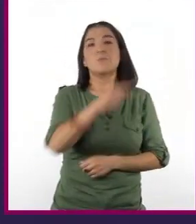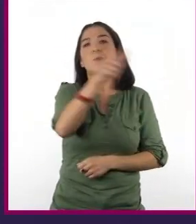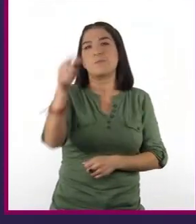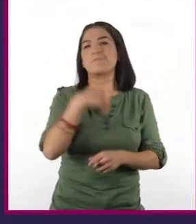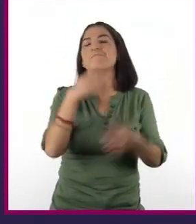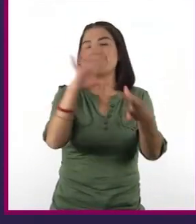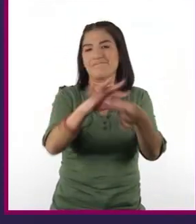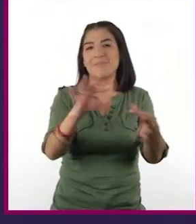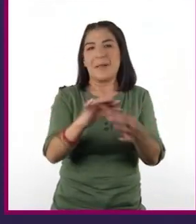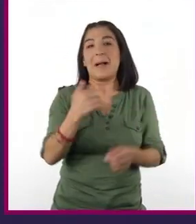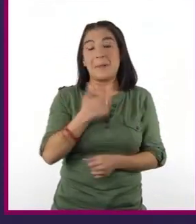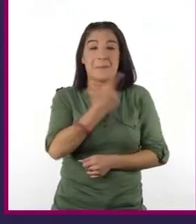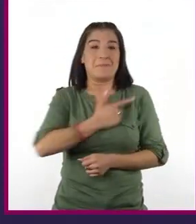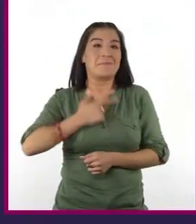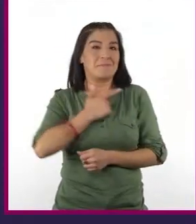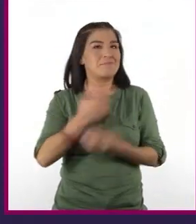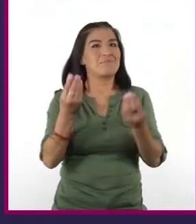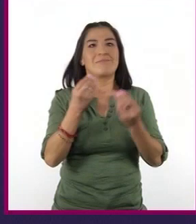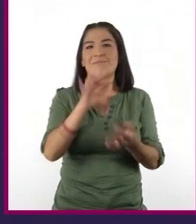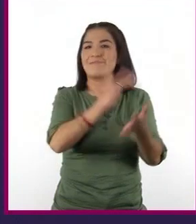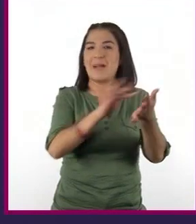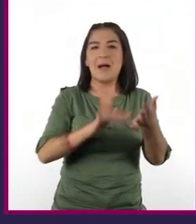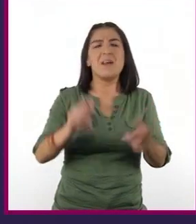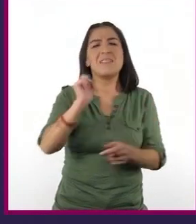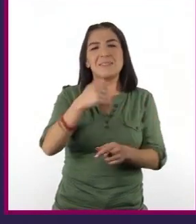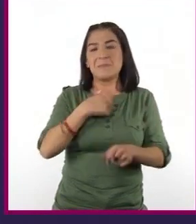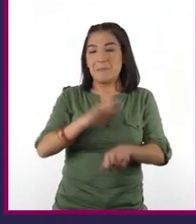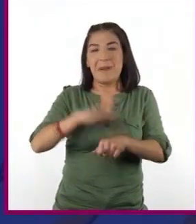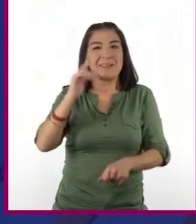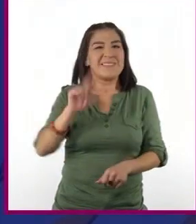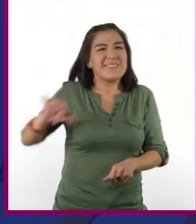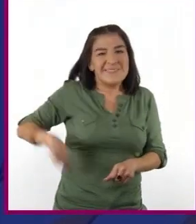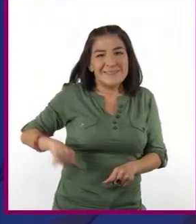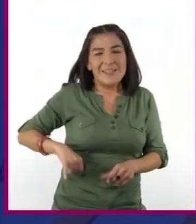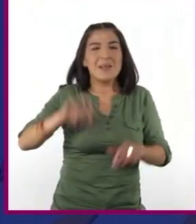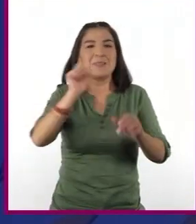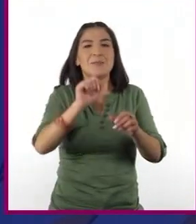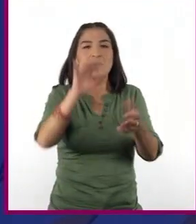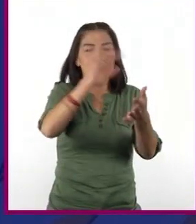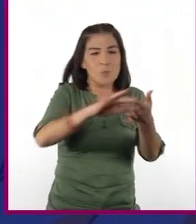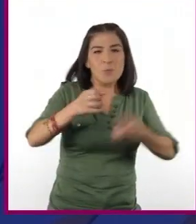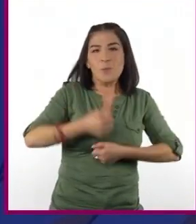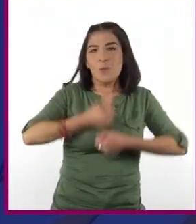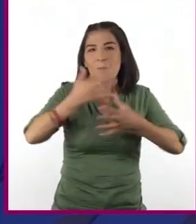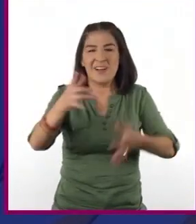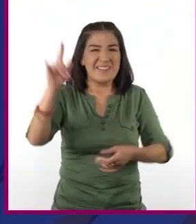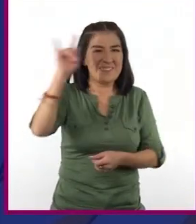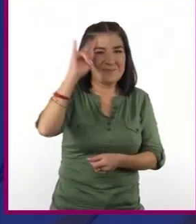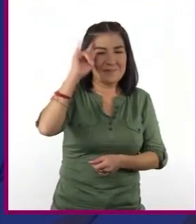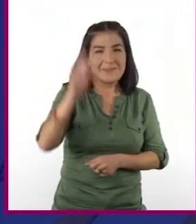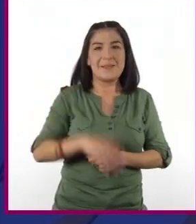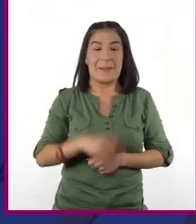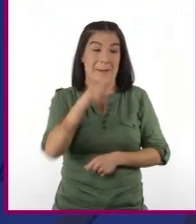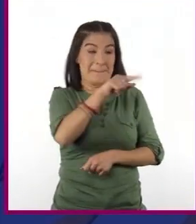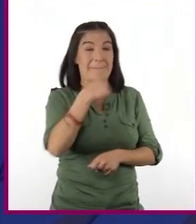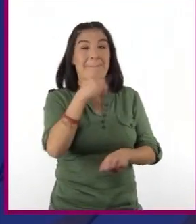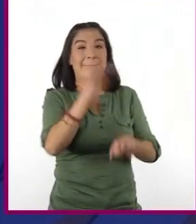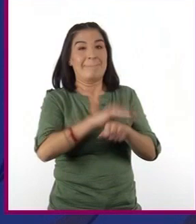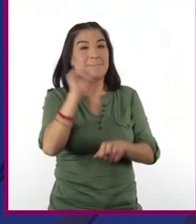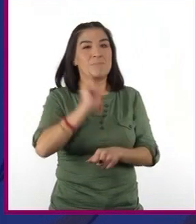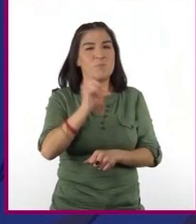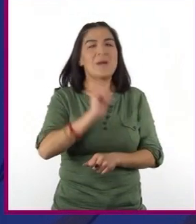leer, pero sobre todo me intereso por los cuentos de terror. Mi amiga, quien sabe de mi afición por la